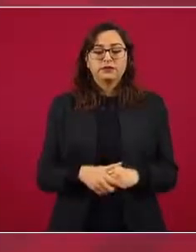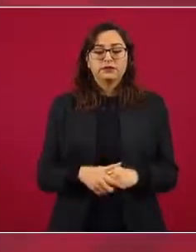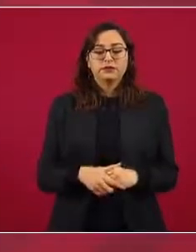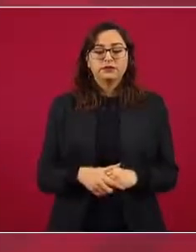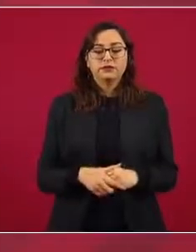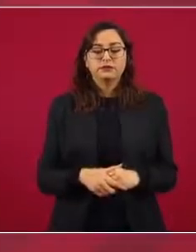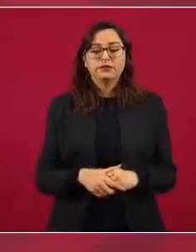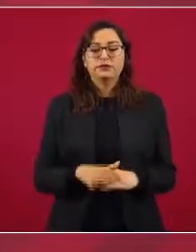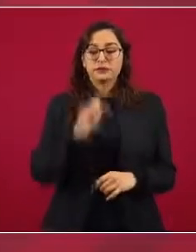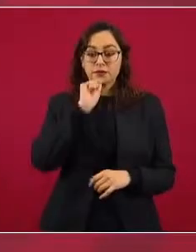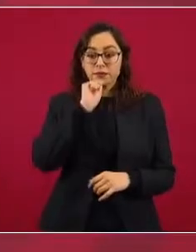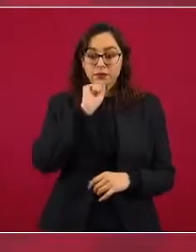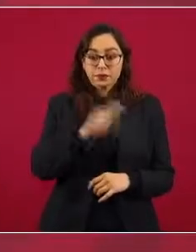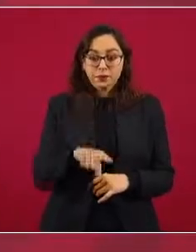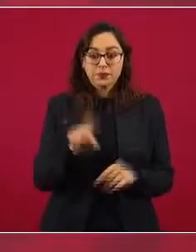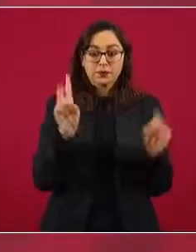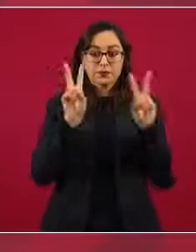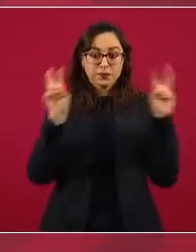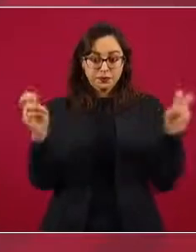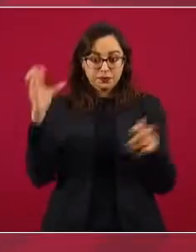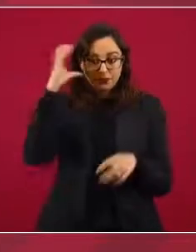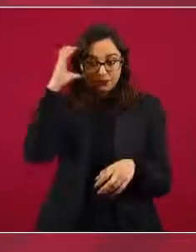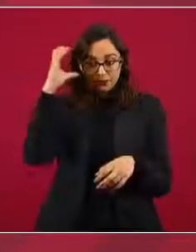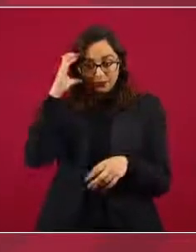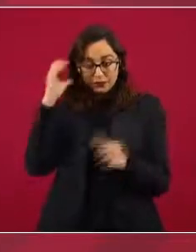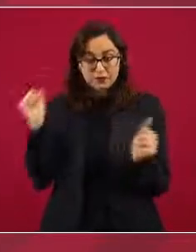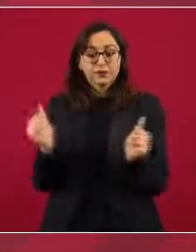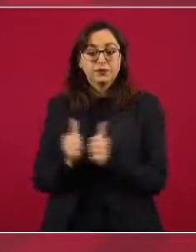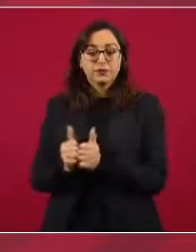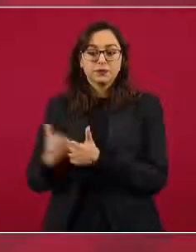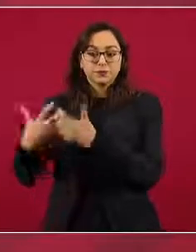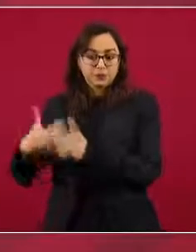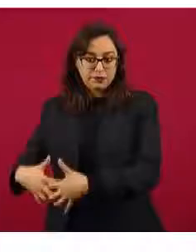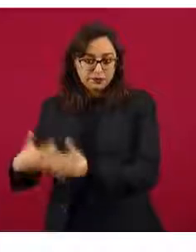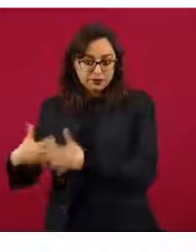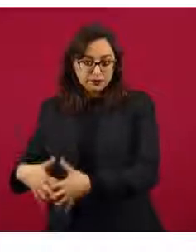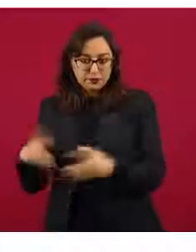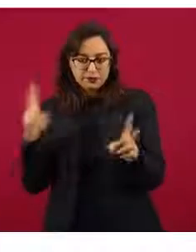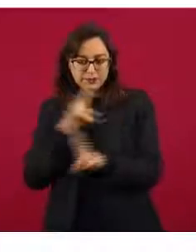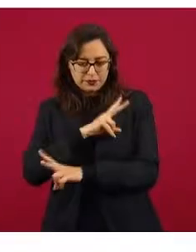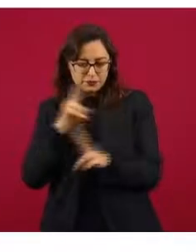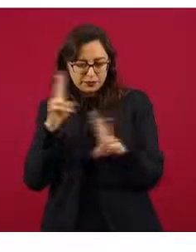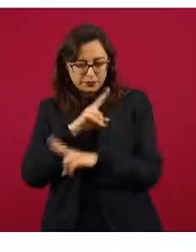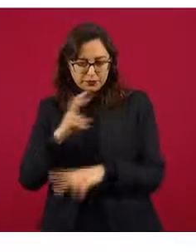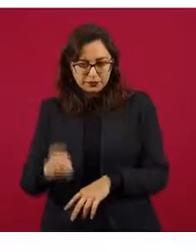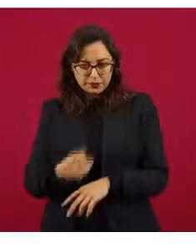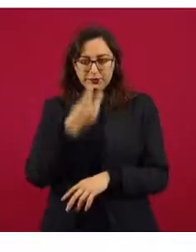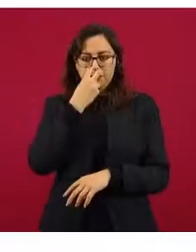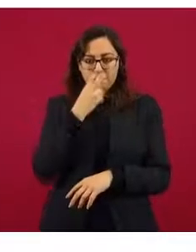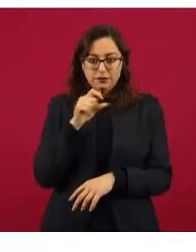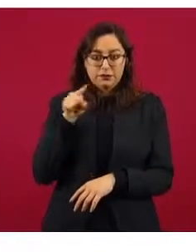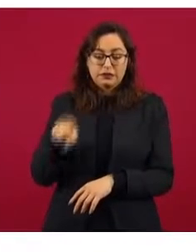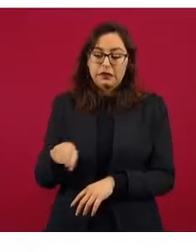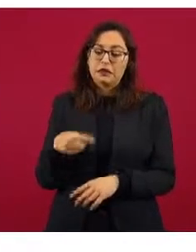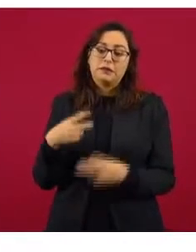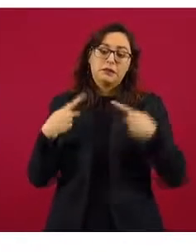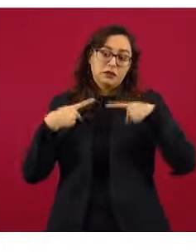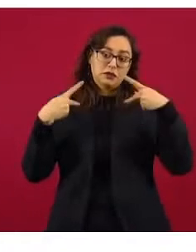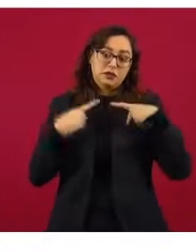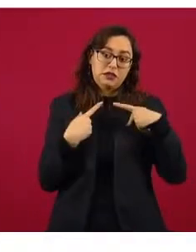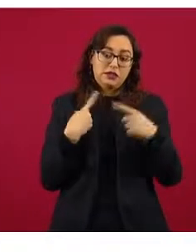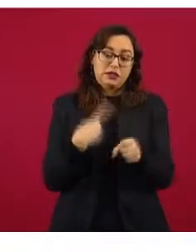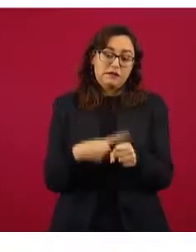es la misma idea, pero para camas con ventilador. Estas son las camas necesarias para las personas críticamente